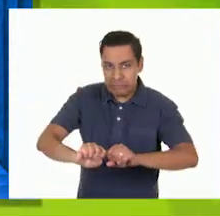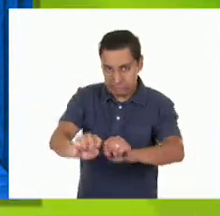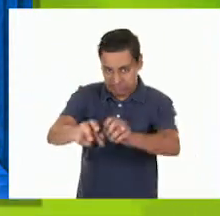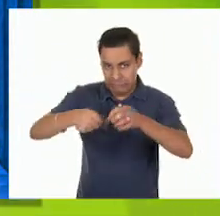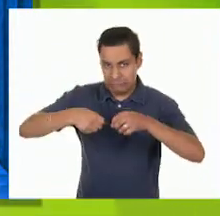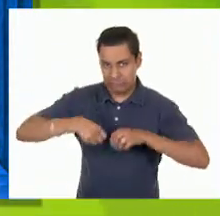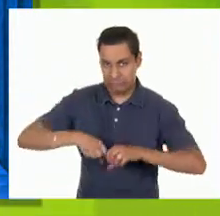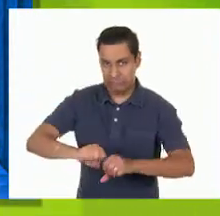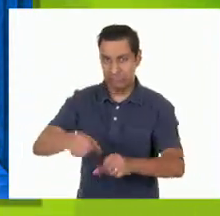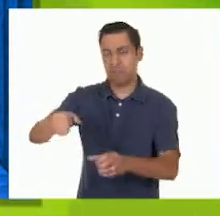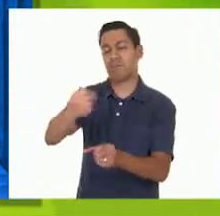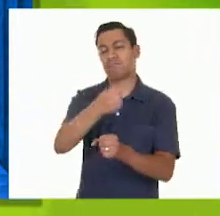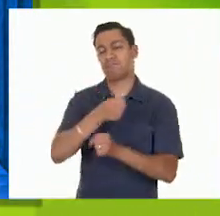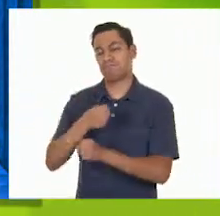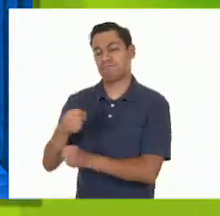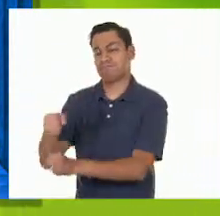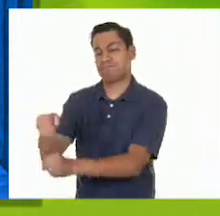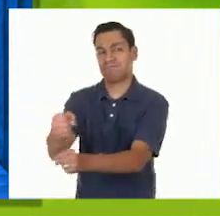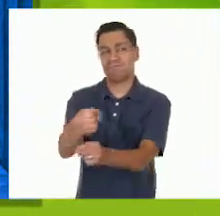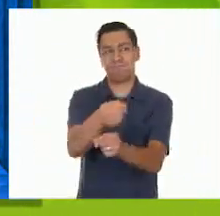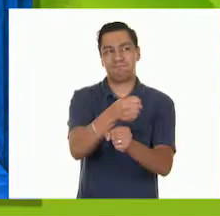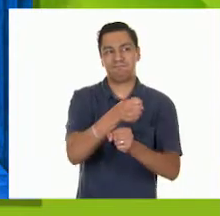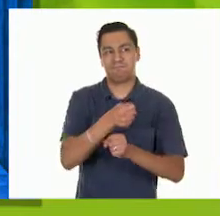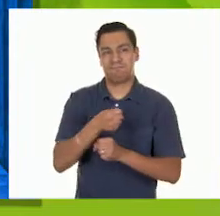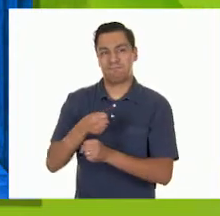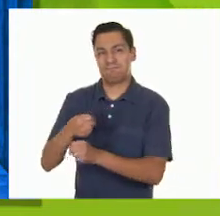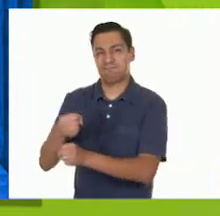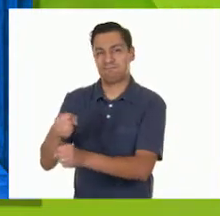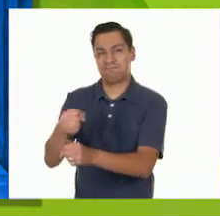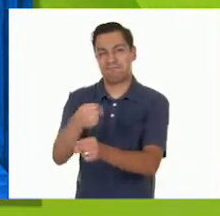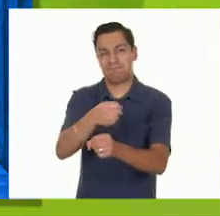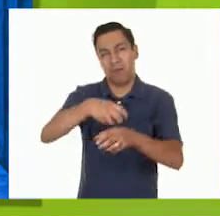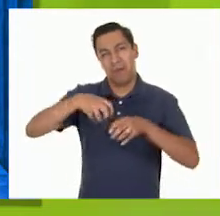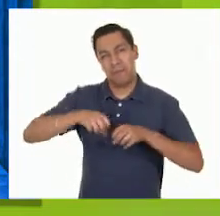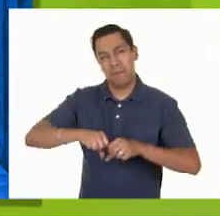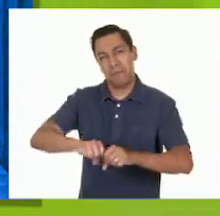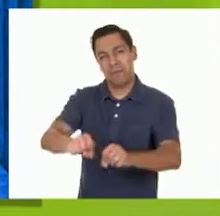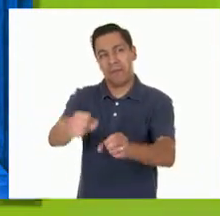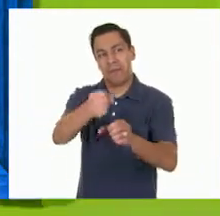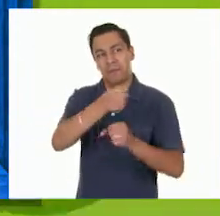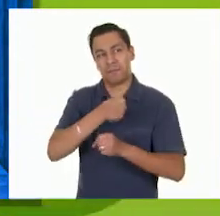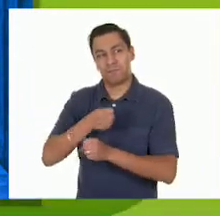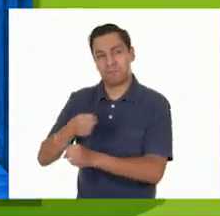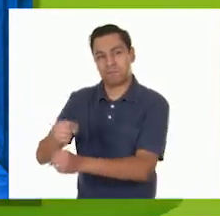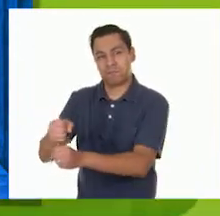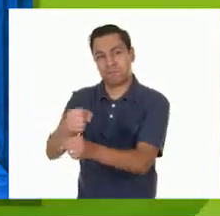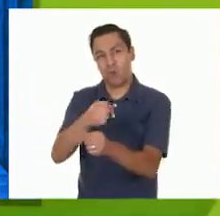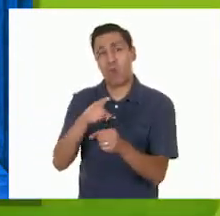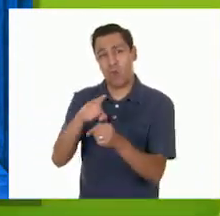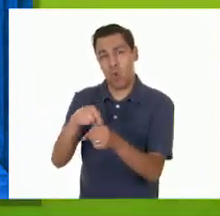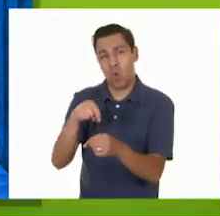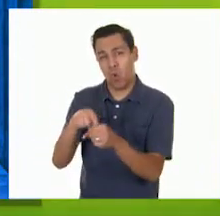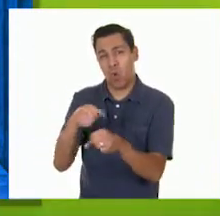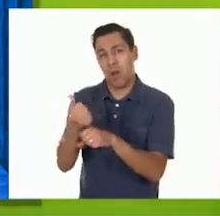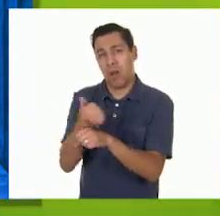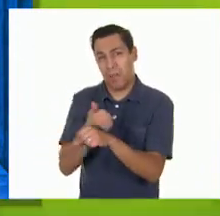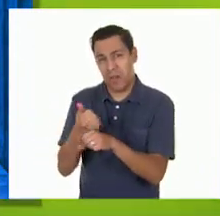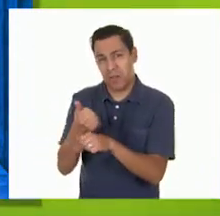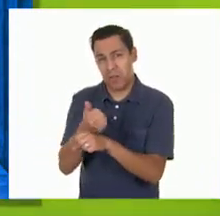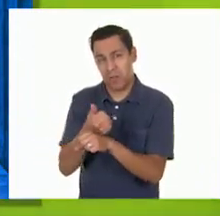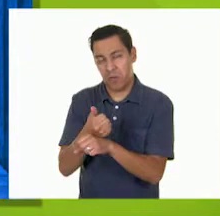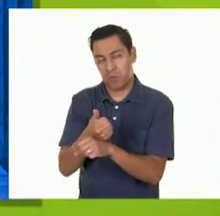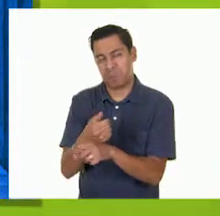mientras moría y el agua con el maíz se volvía de color amarillo seguía